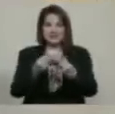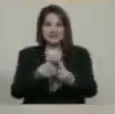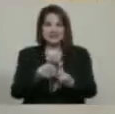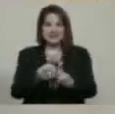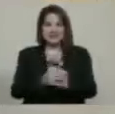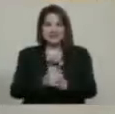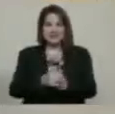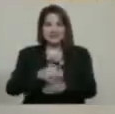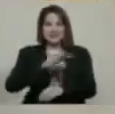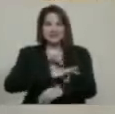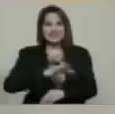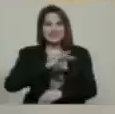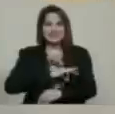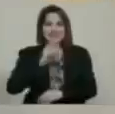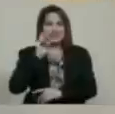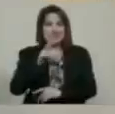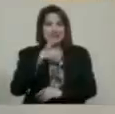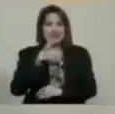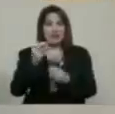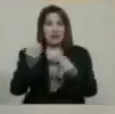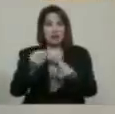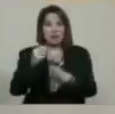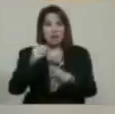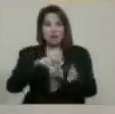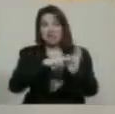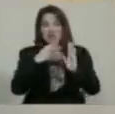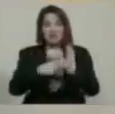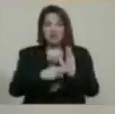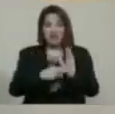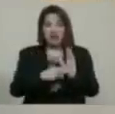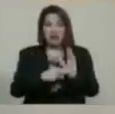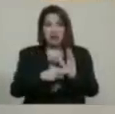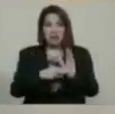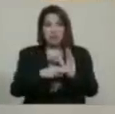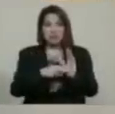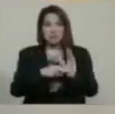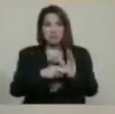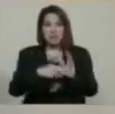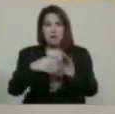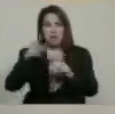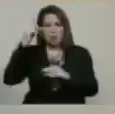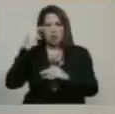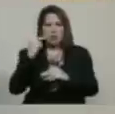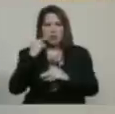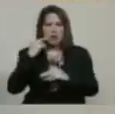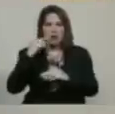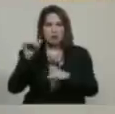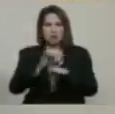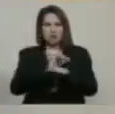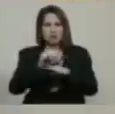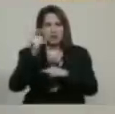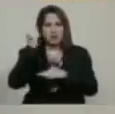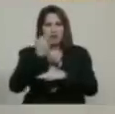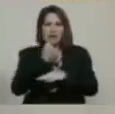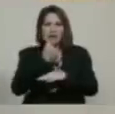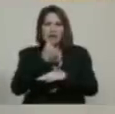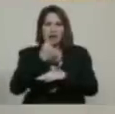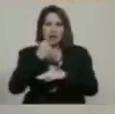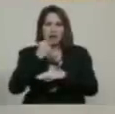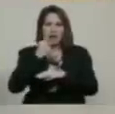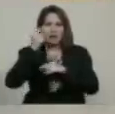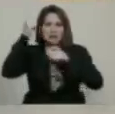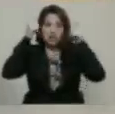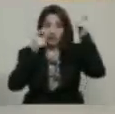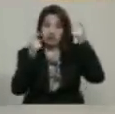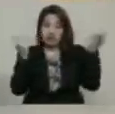socialista, desde nuestro concepto bolivariano, sucrista, chavista del socialismo del siglo XXI, es